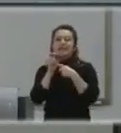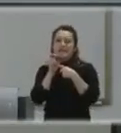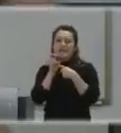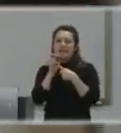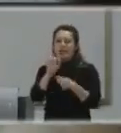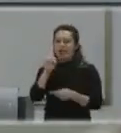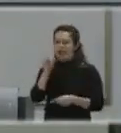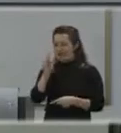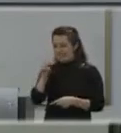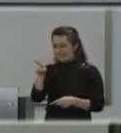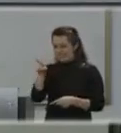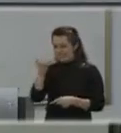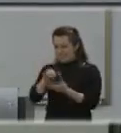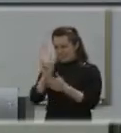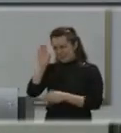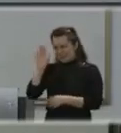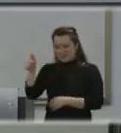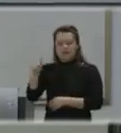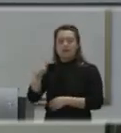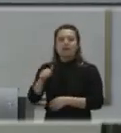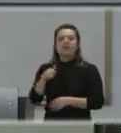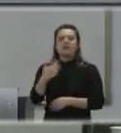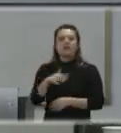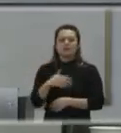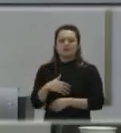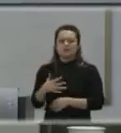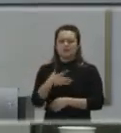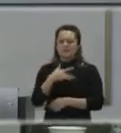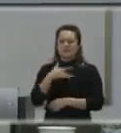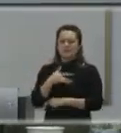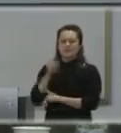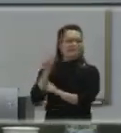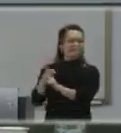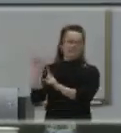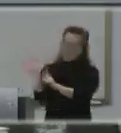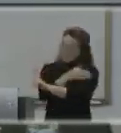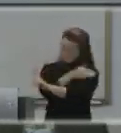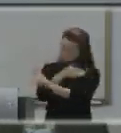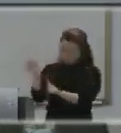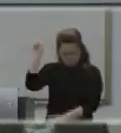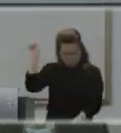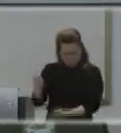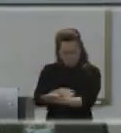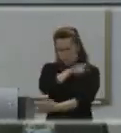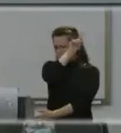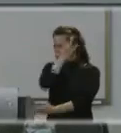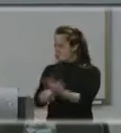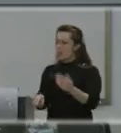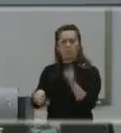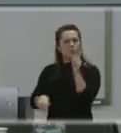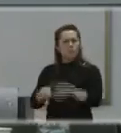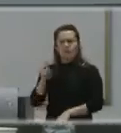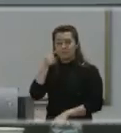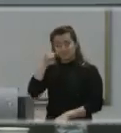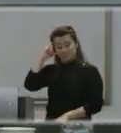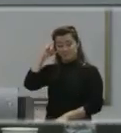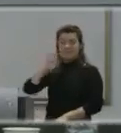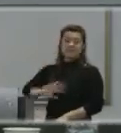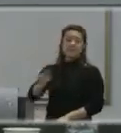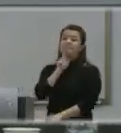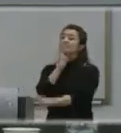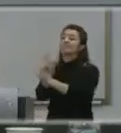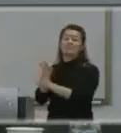pueden también intervenir, es un estigma muy fuerte frente a las personas que tengan un diagnóstico psiquiátrico o